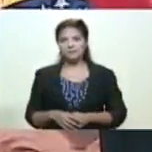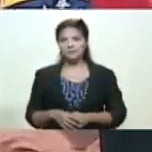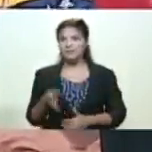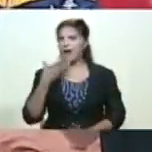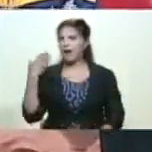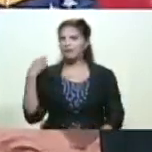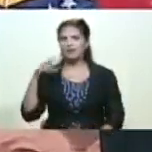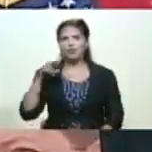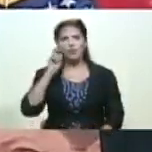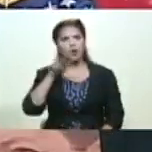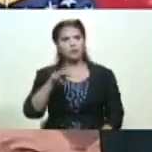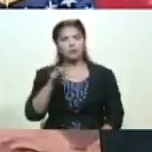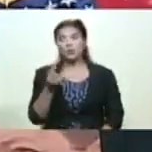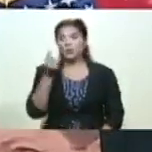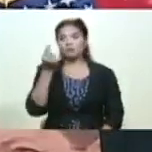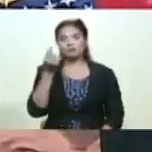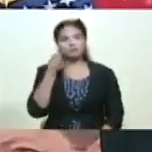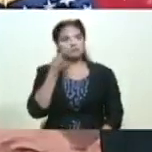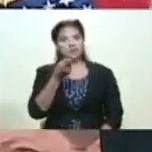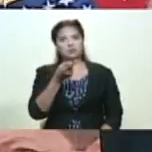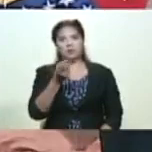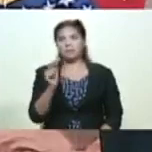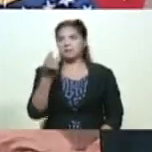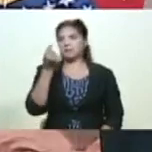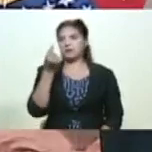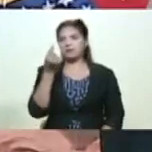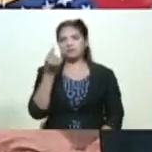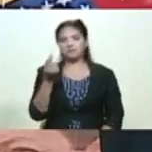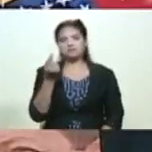Nunca habíamos visto algo igual.